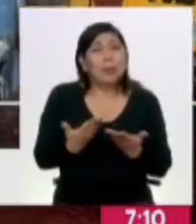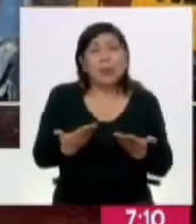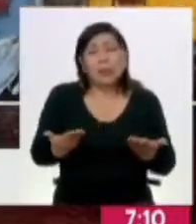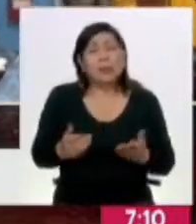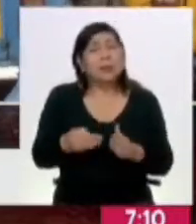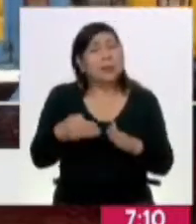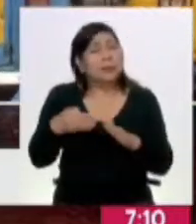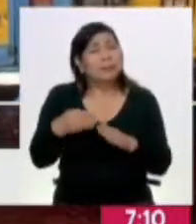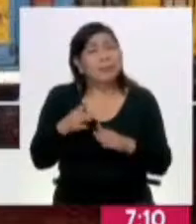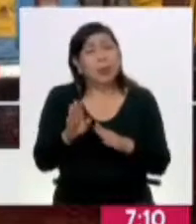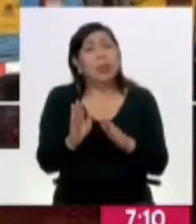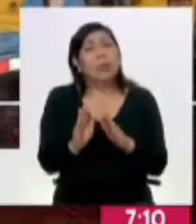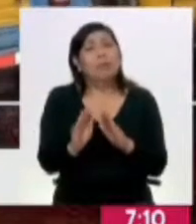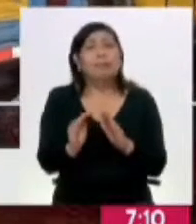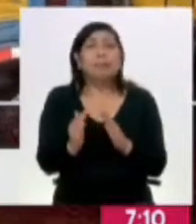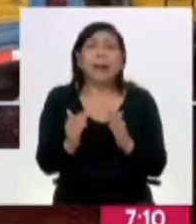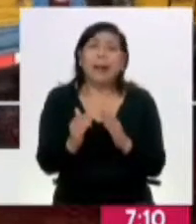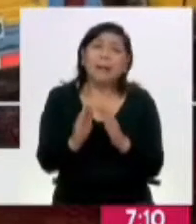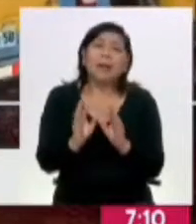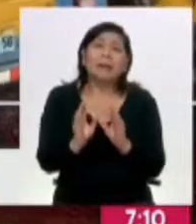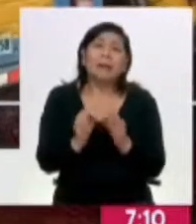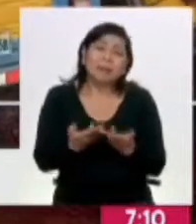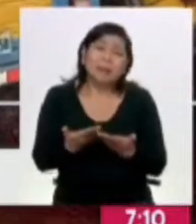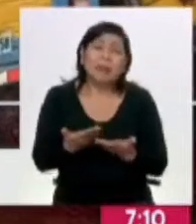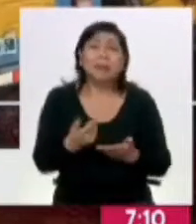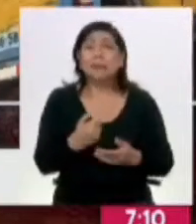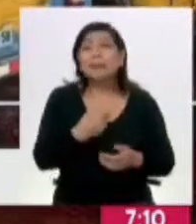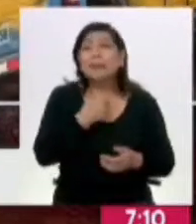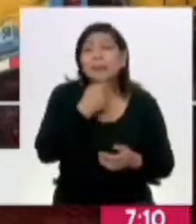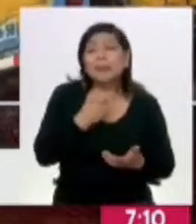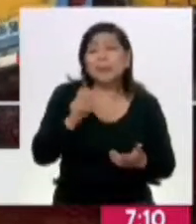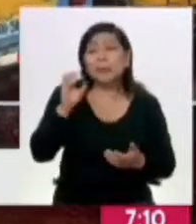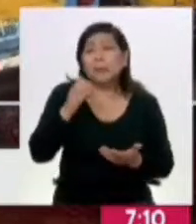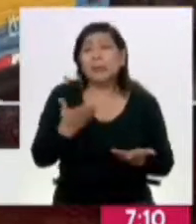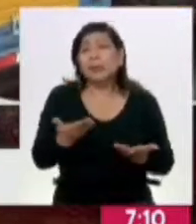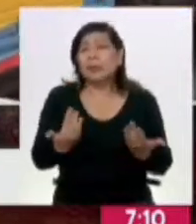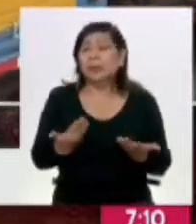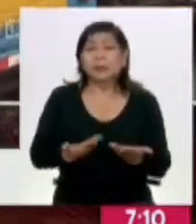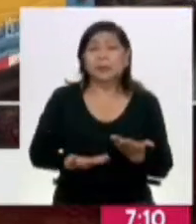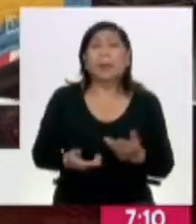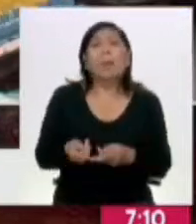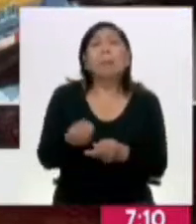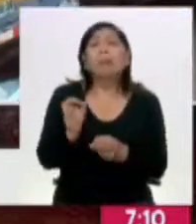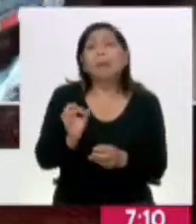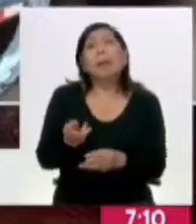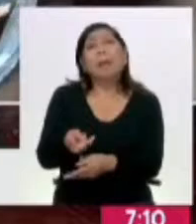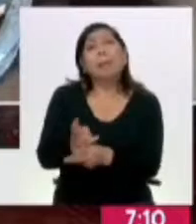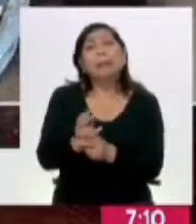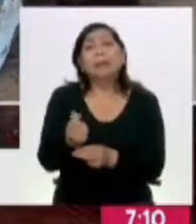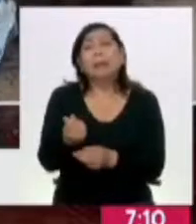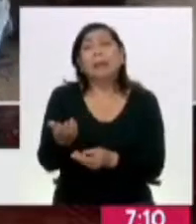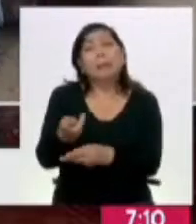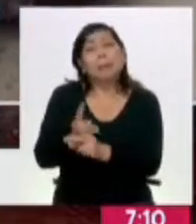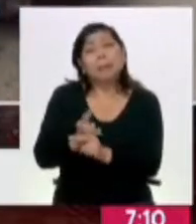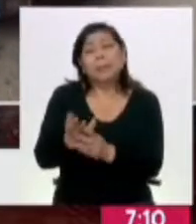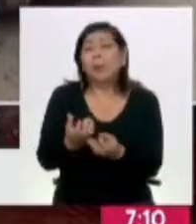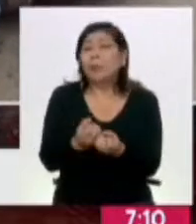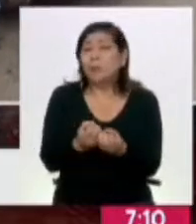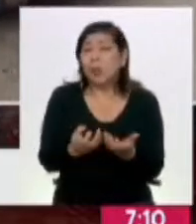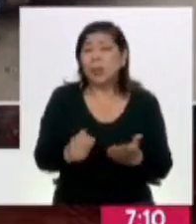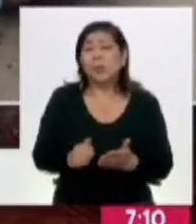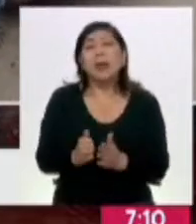factores internos y, cómo no, también externos, nos vemos envueltos en estas situaciones y la desesperación, ¿no?